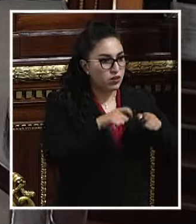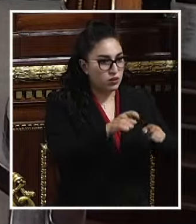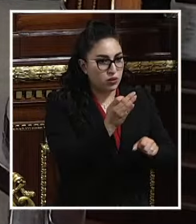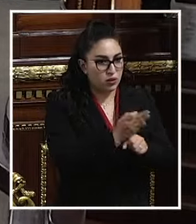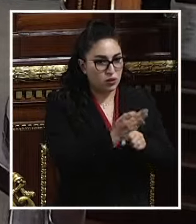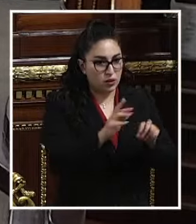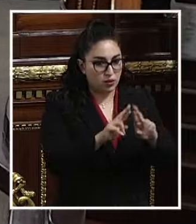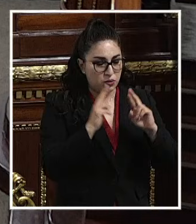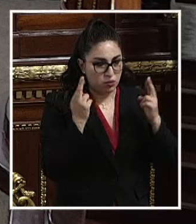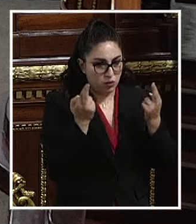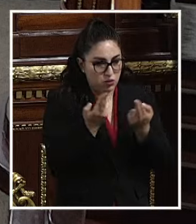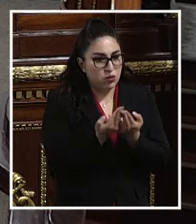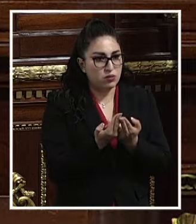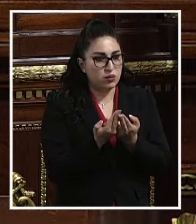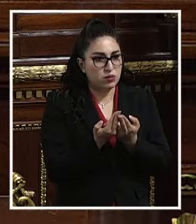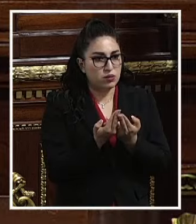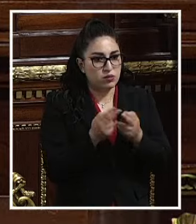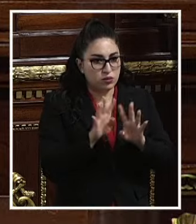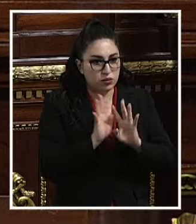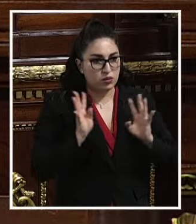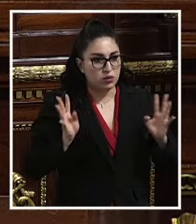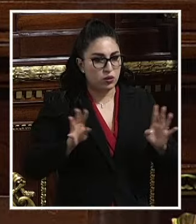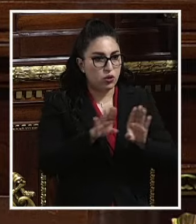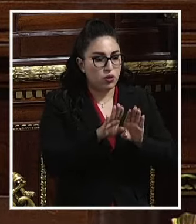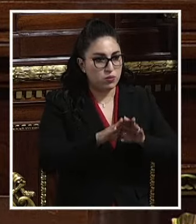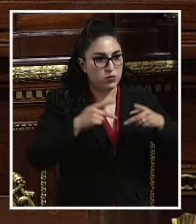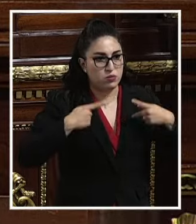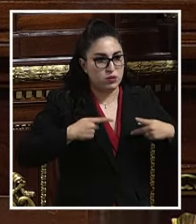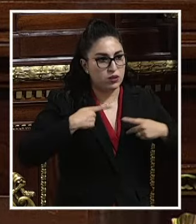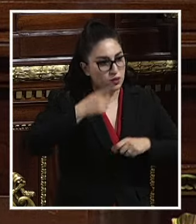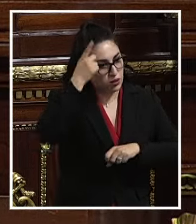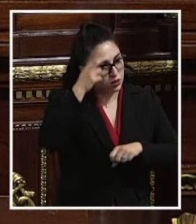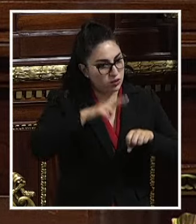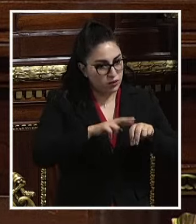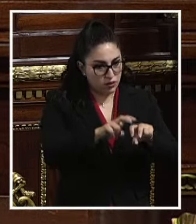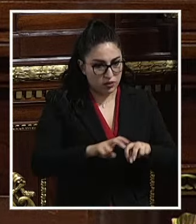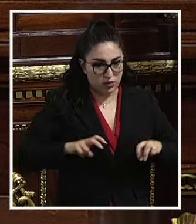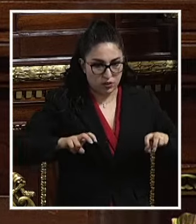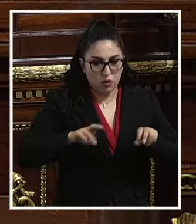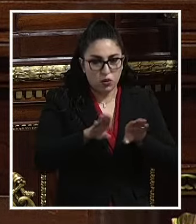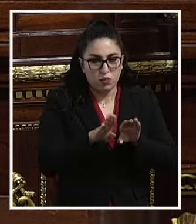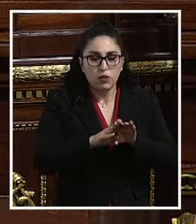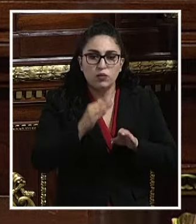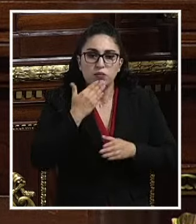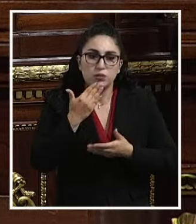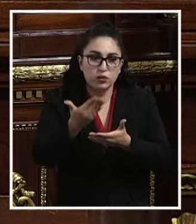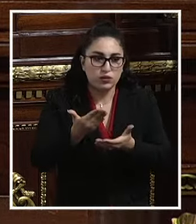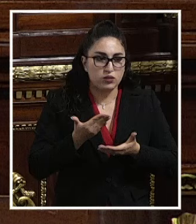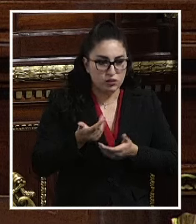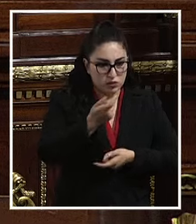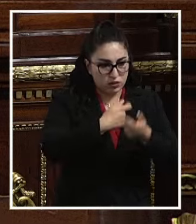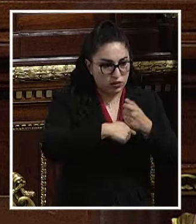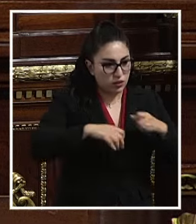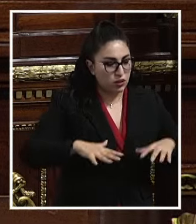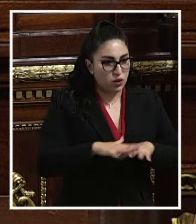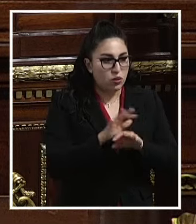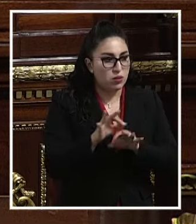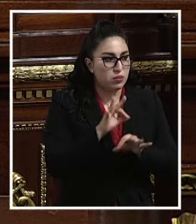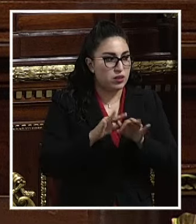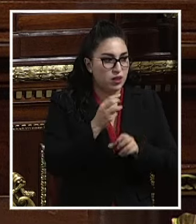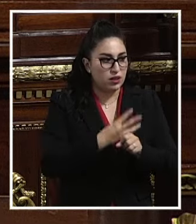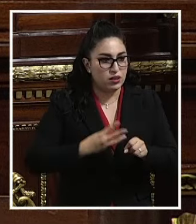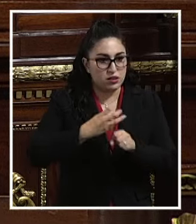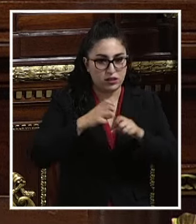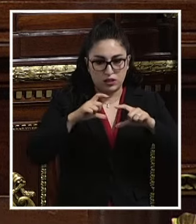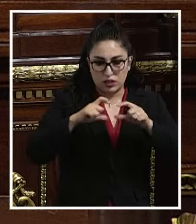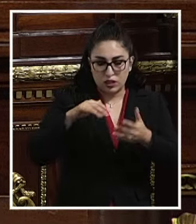sesión constitutiva en su calidad de integrantes de la Mesa de Decanos, en términos del tercer párrafo del artículo